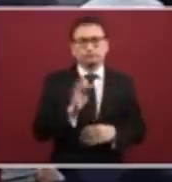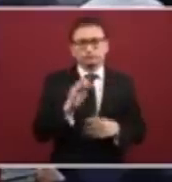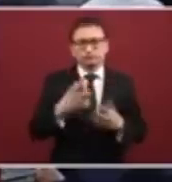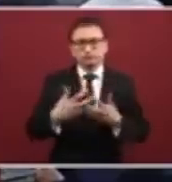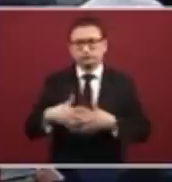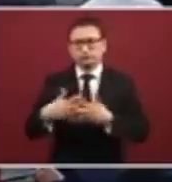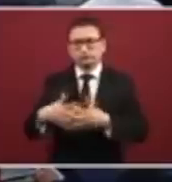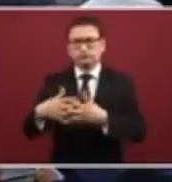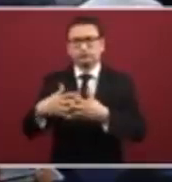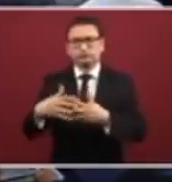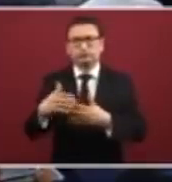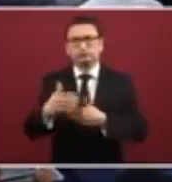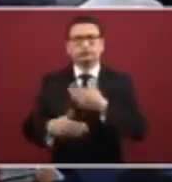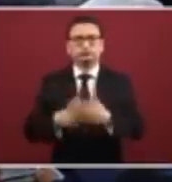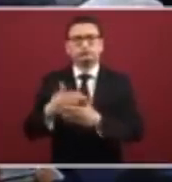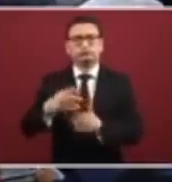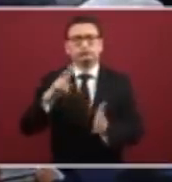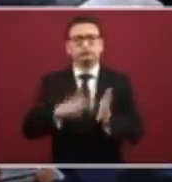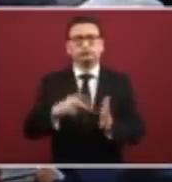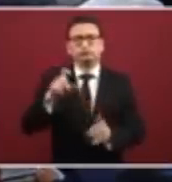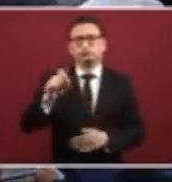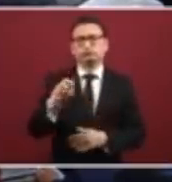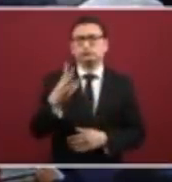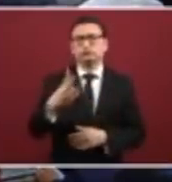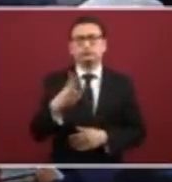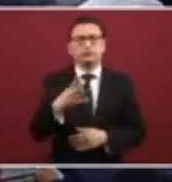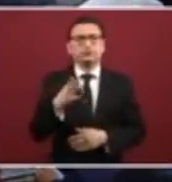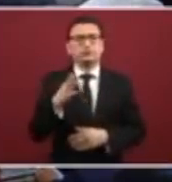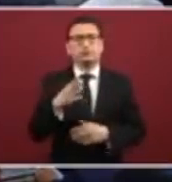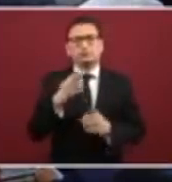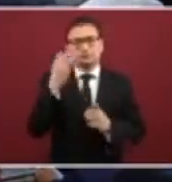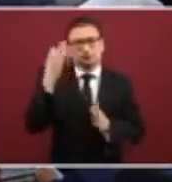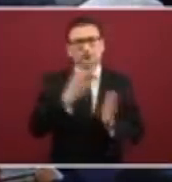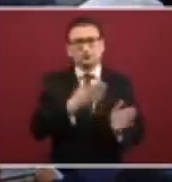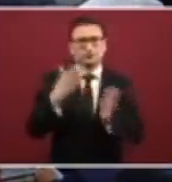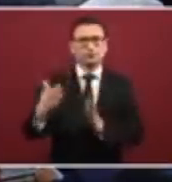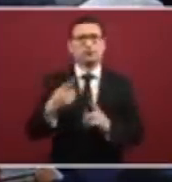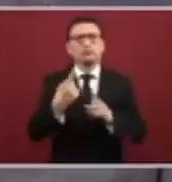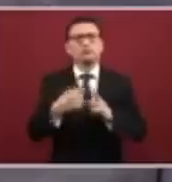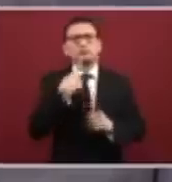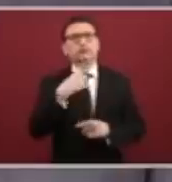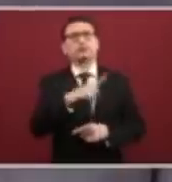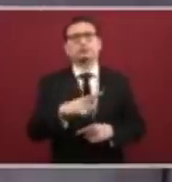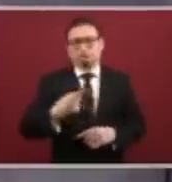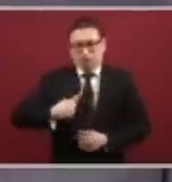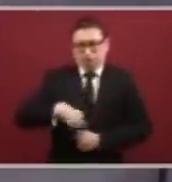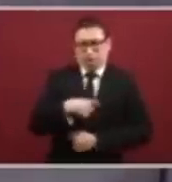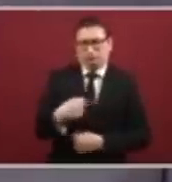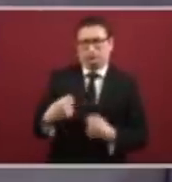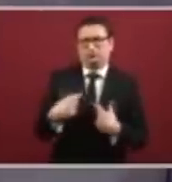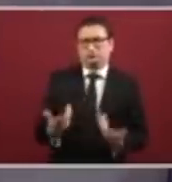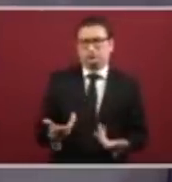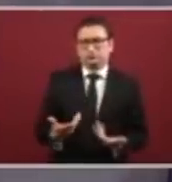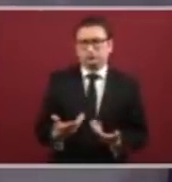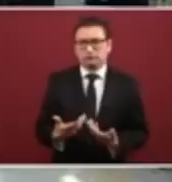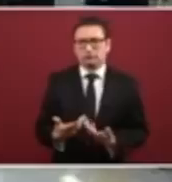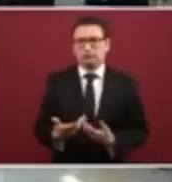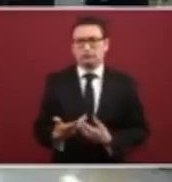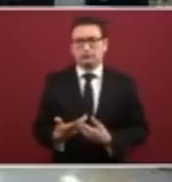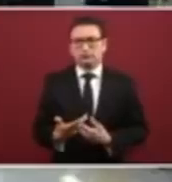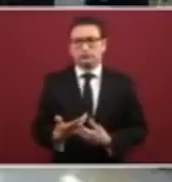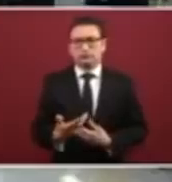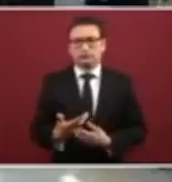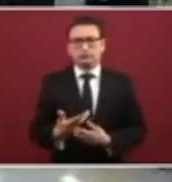en 2023, ¿a quién se le va a poder reclamar? Pues a nosotros. O sea, imagínese. Pero,